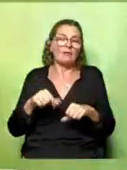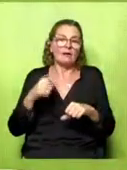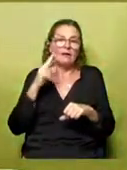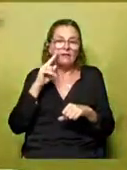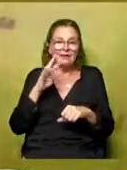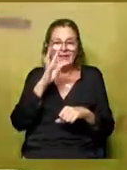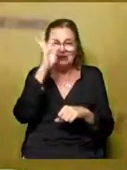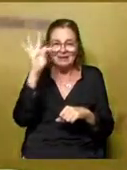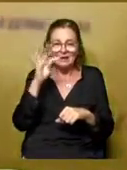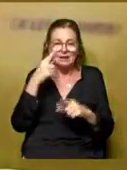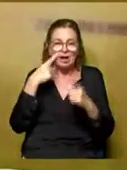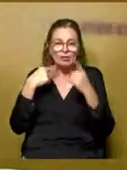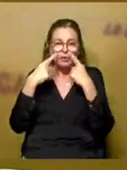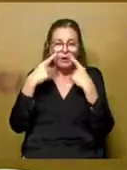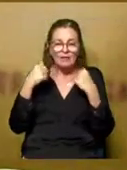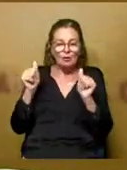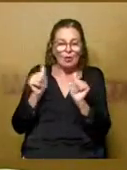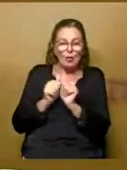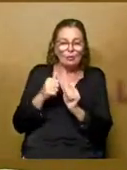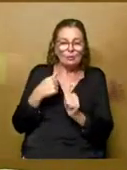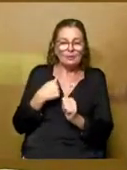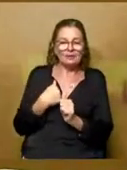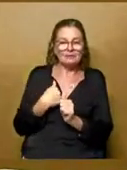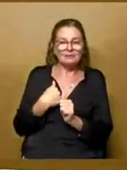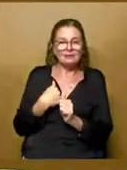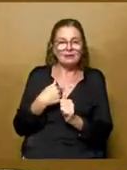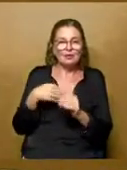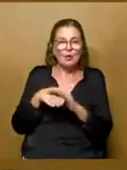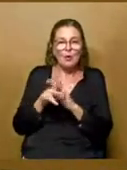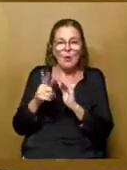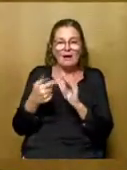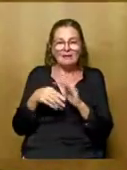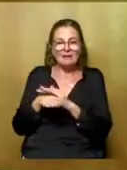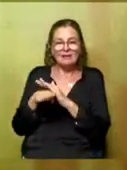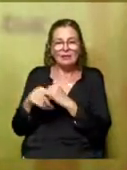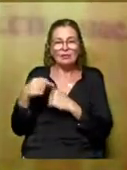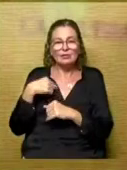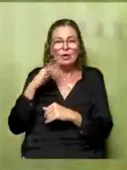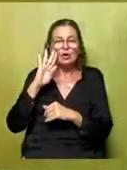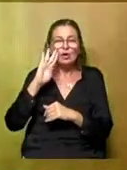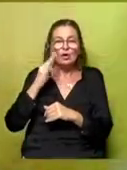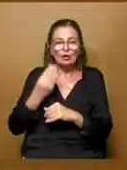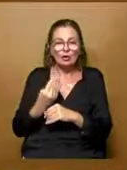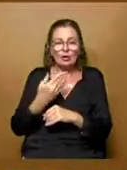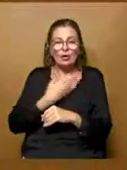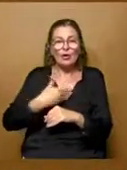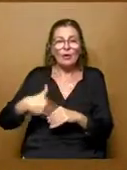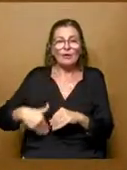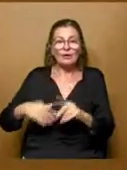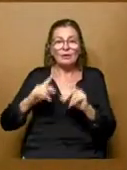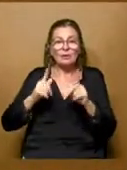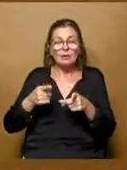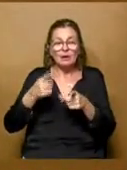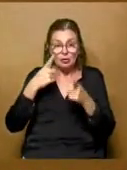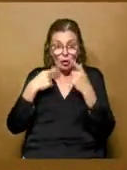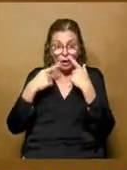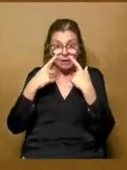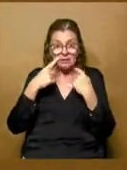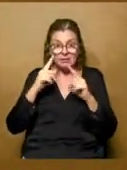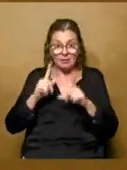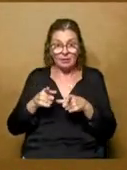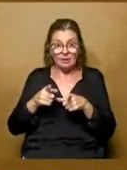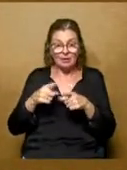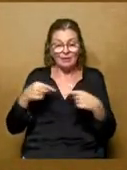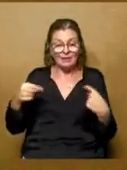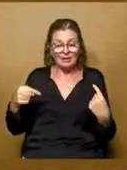técnicos llorando conmigo, sin acceso. Y yo reconozco, miren que en los gobiernos nuestros también lloré, con